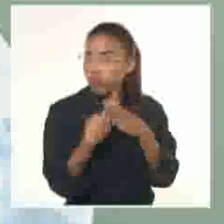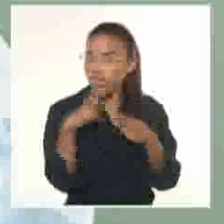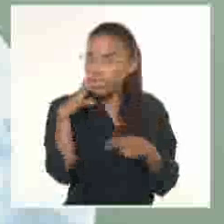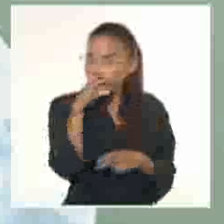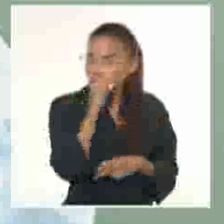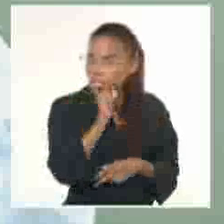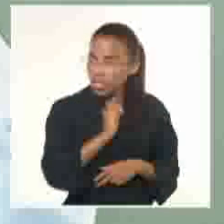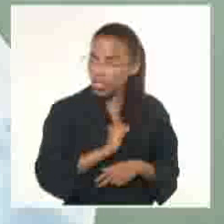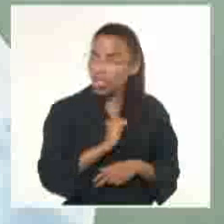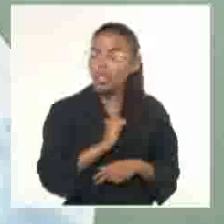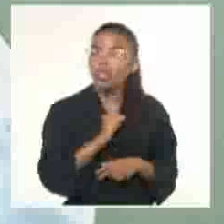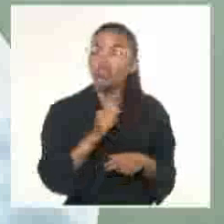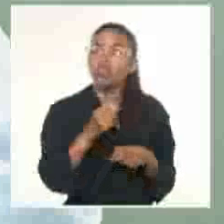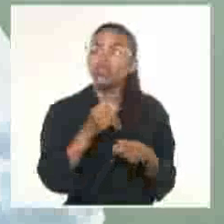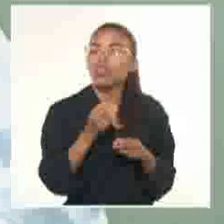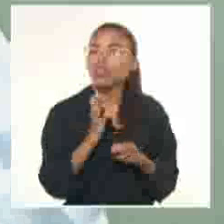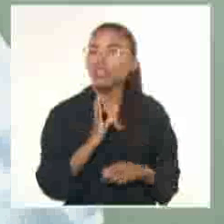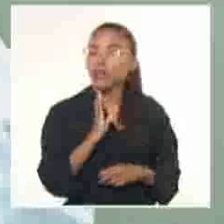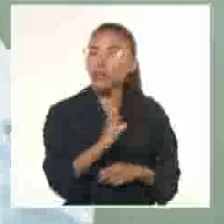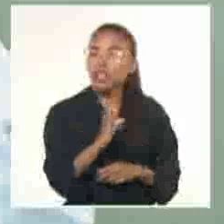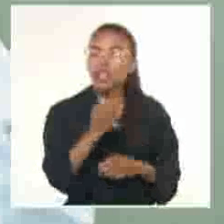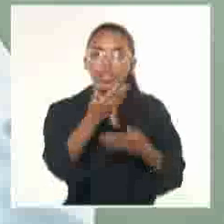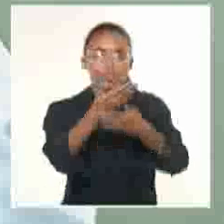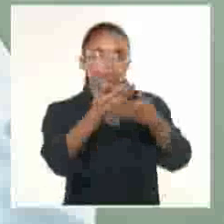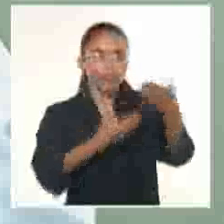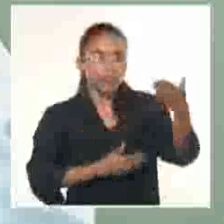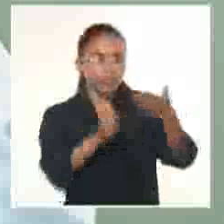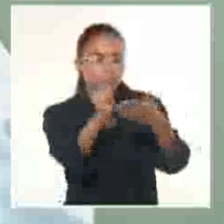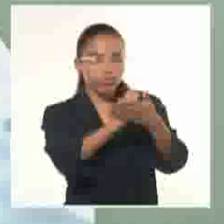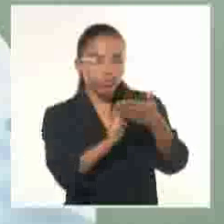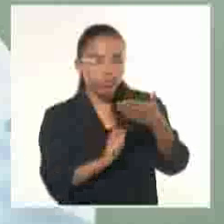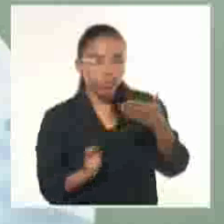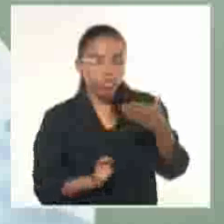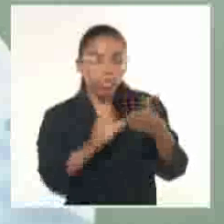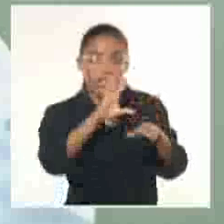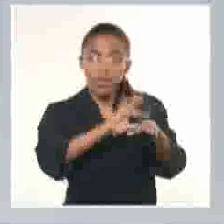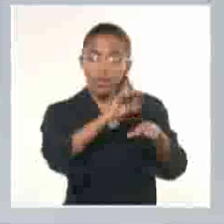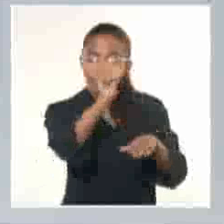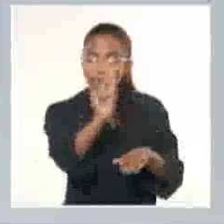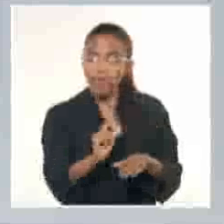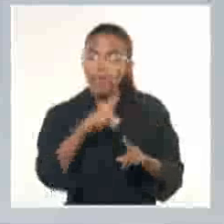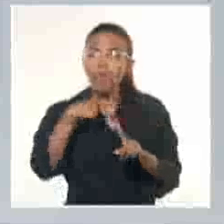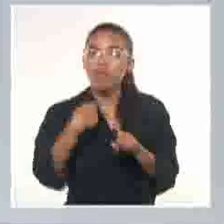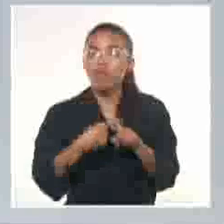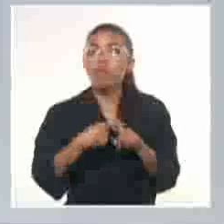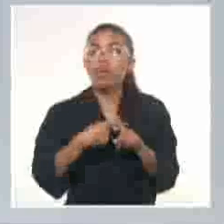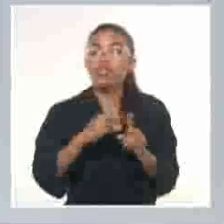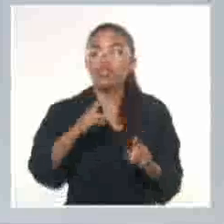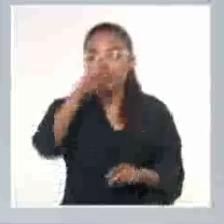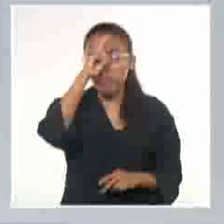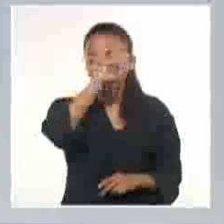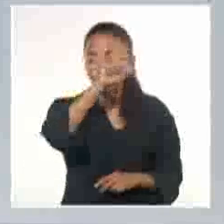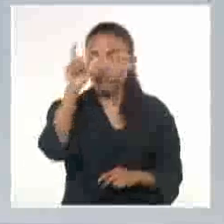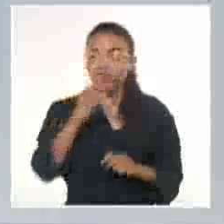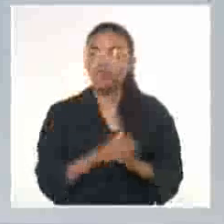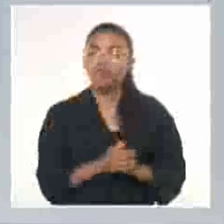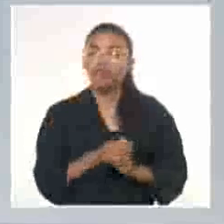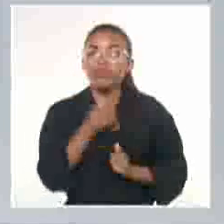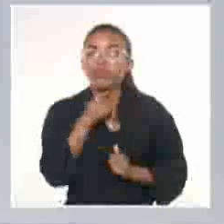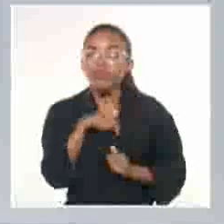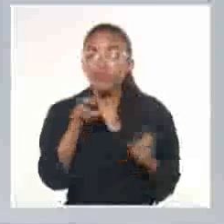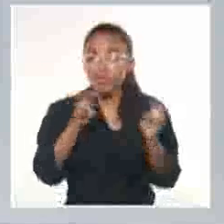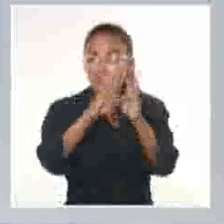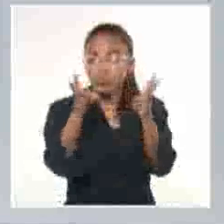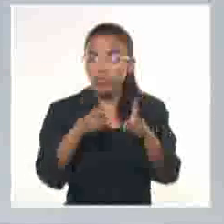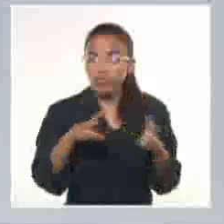la historia del paciente en primer lugar y al propio sector. Sobre la manipulación en redes